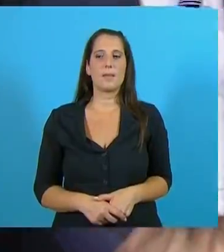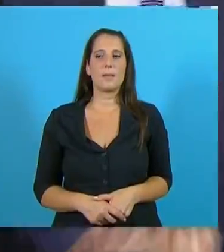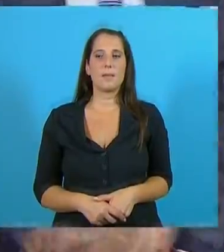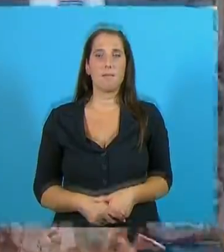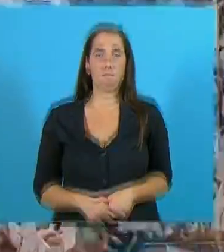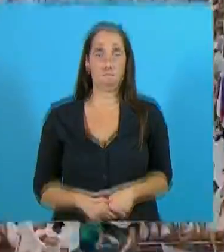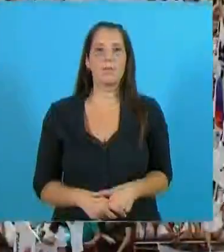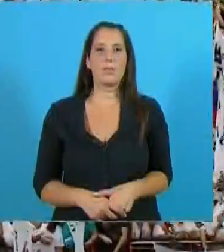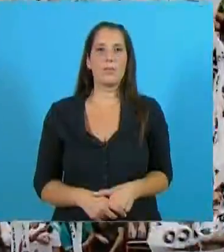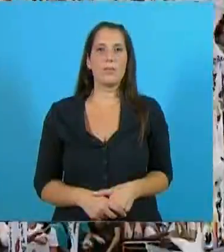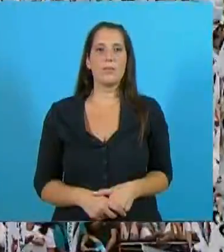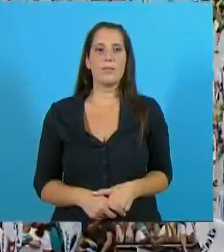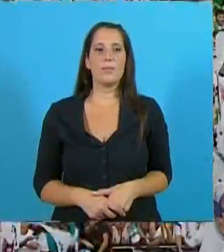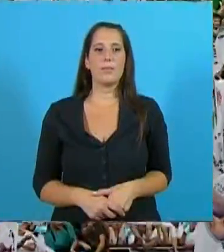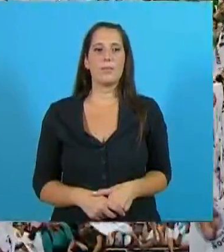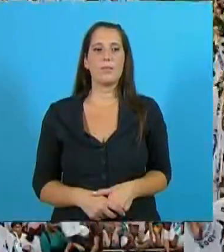Gracias.